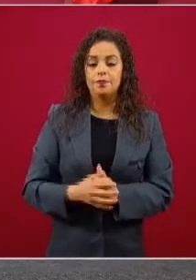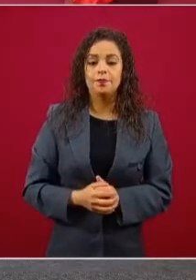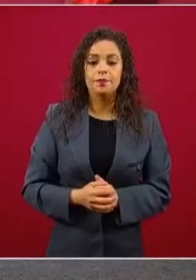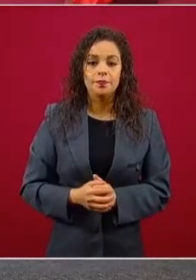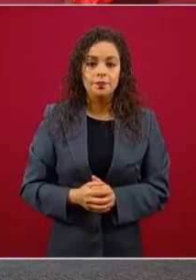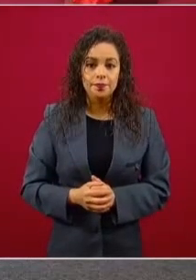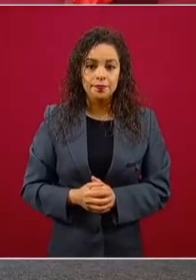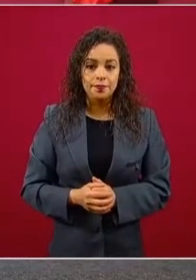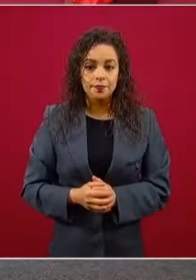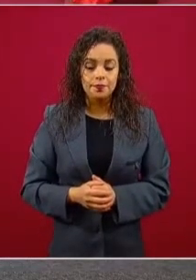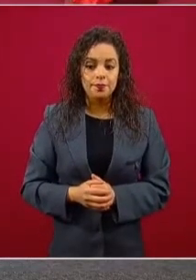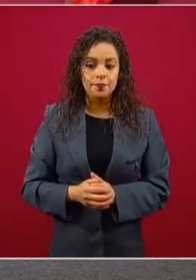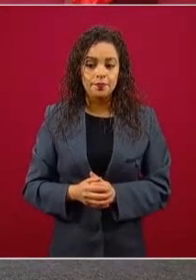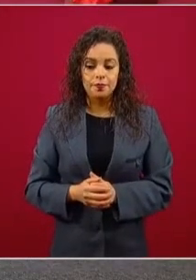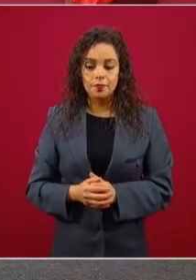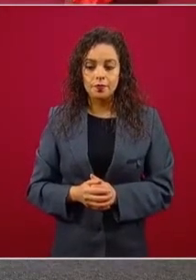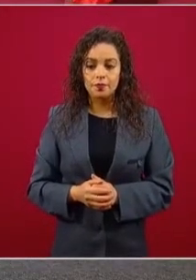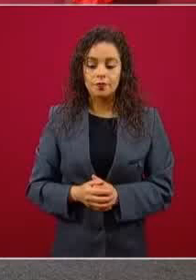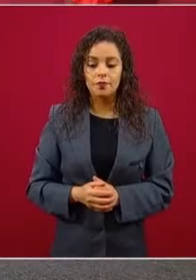Y